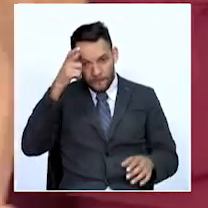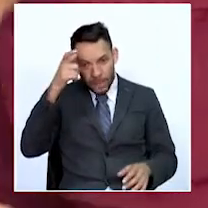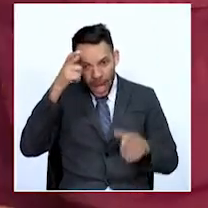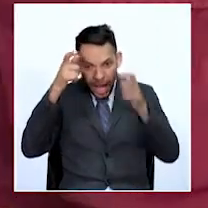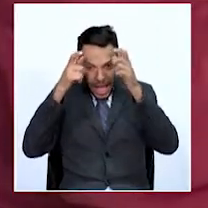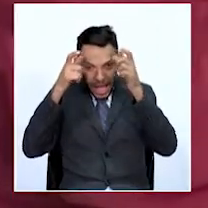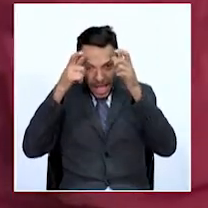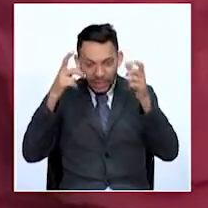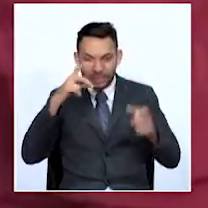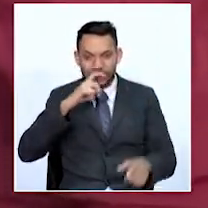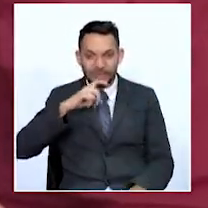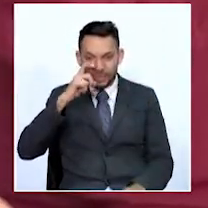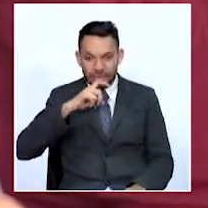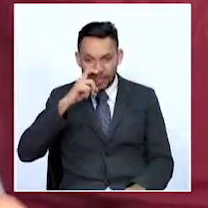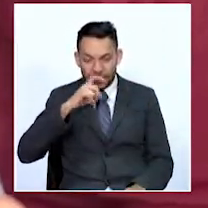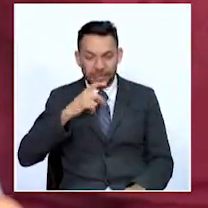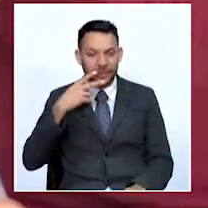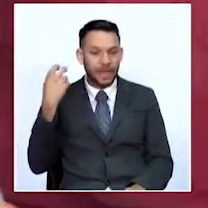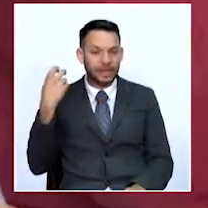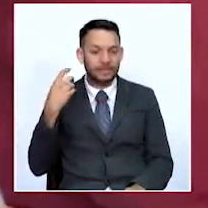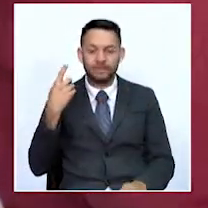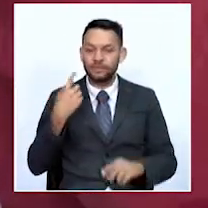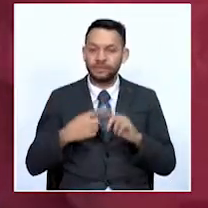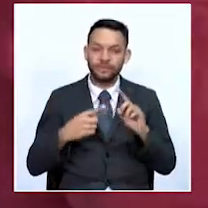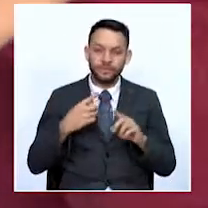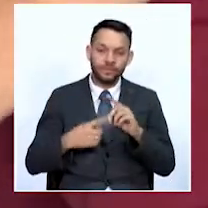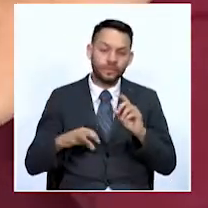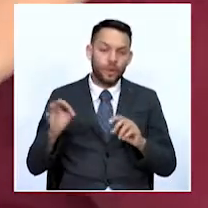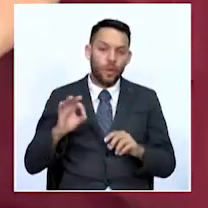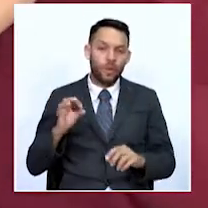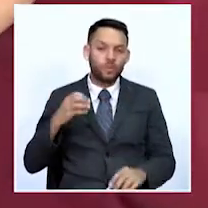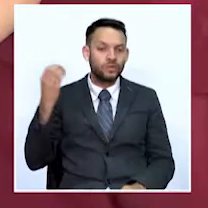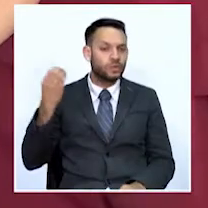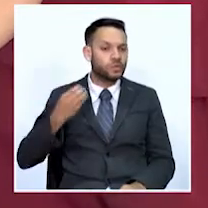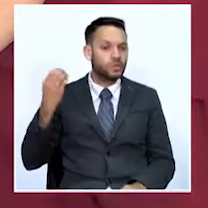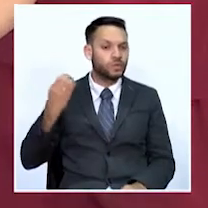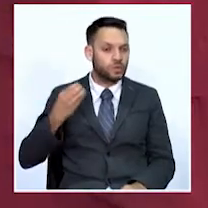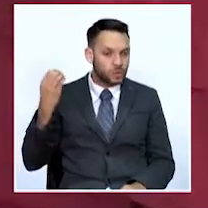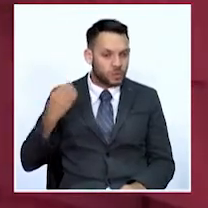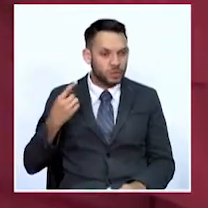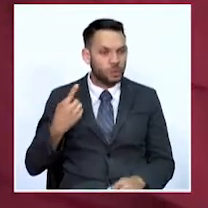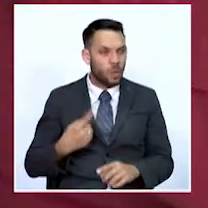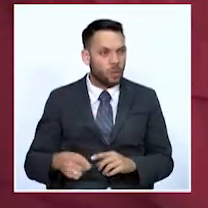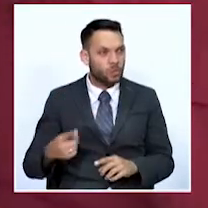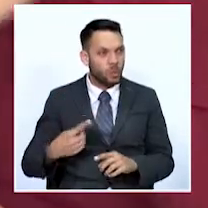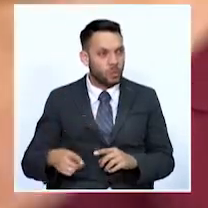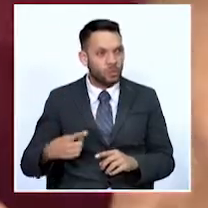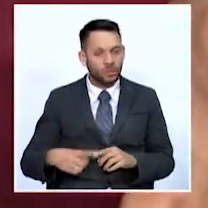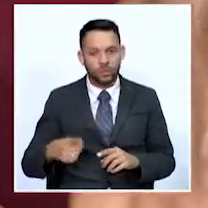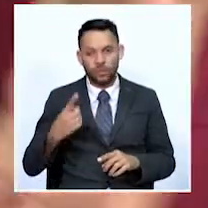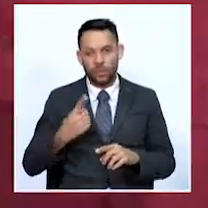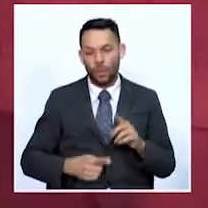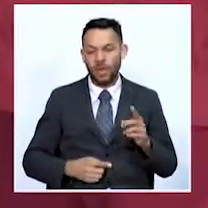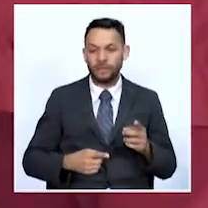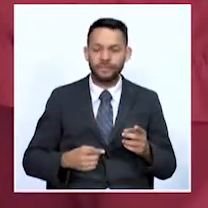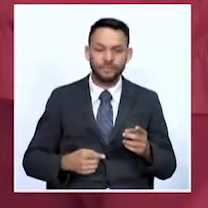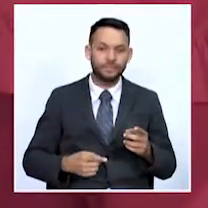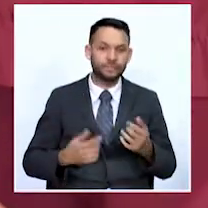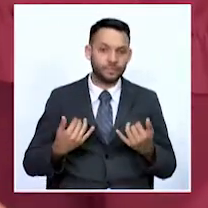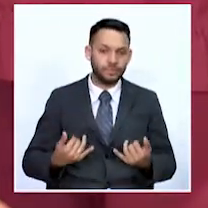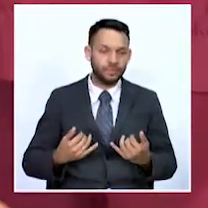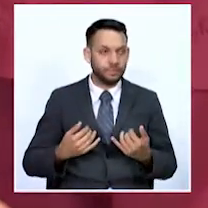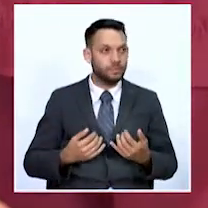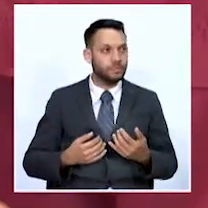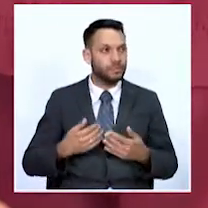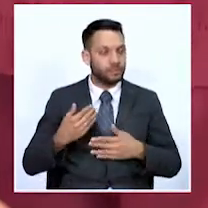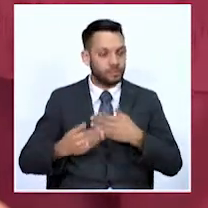mismos lácteos. Si nosotros podemos dar un antiinflamatorio para el dolor de la tendinitis del hombro, de la rodilla, pero no le quitamos lo que